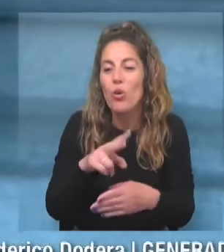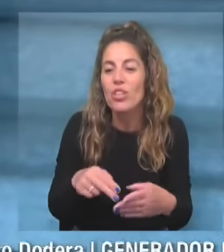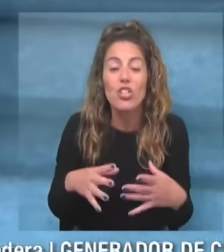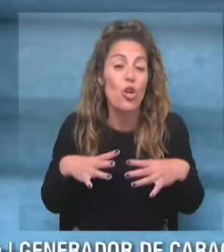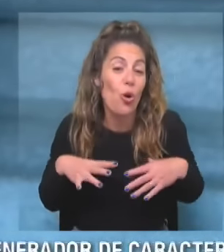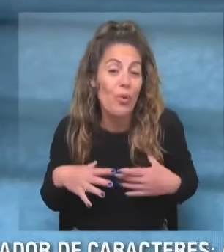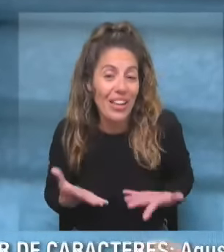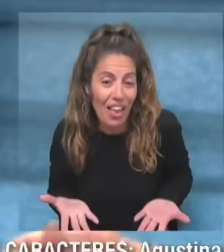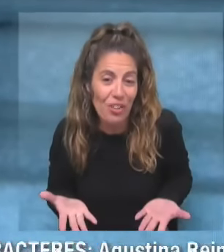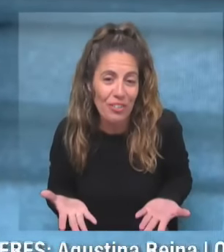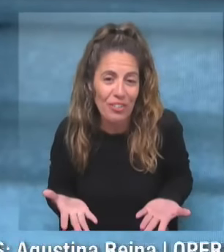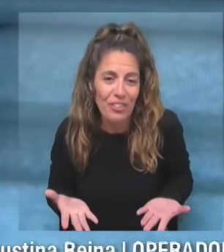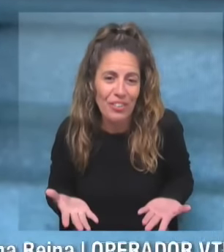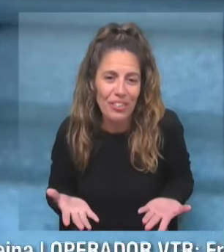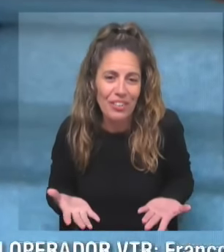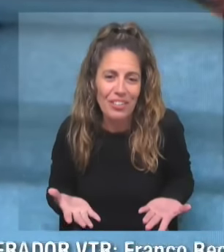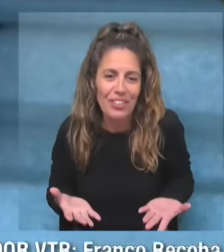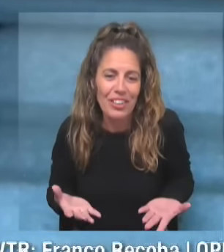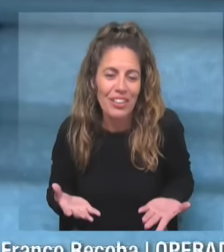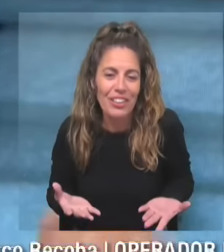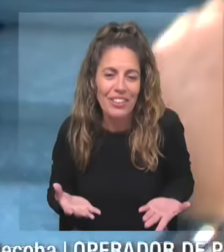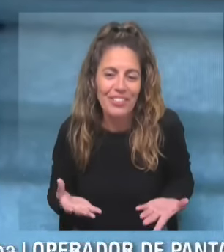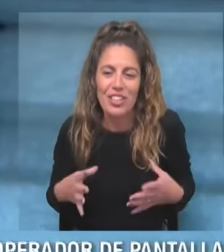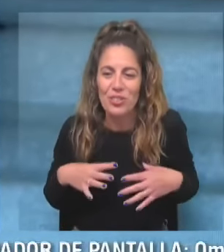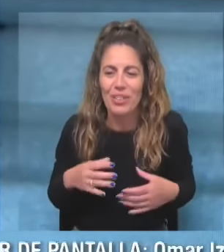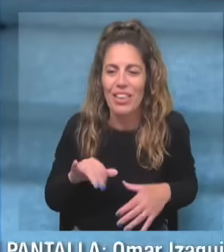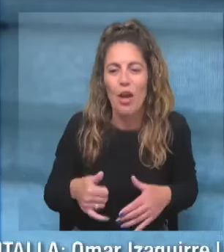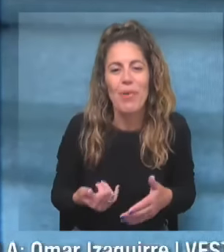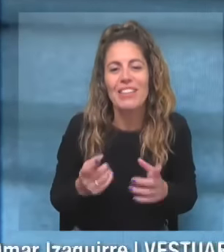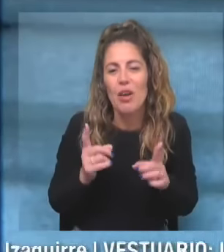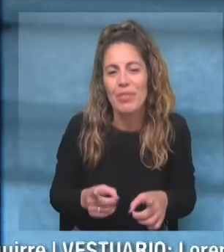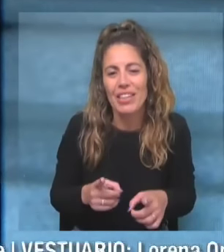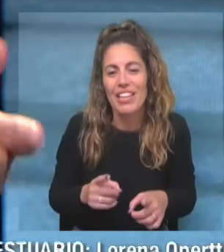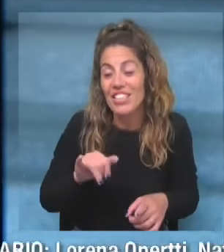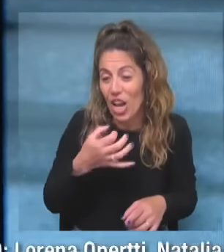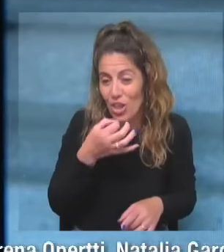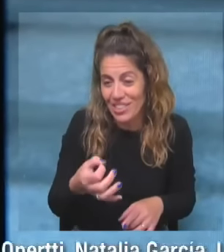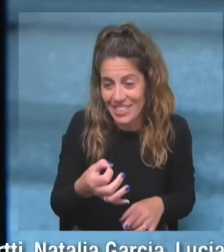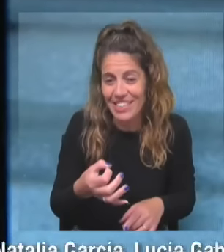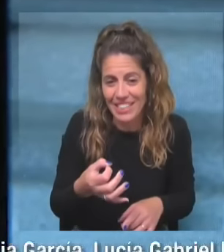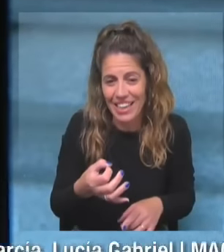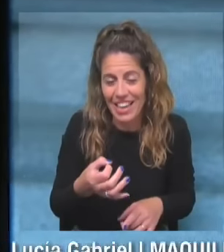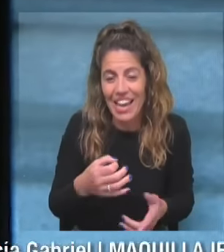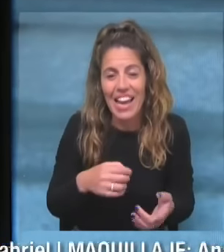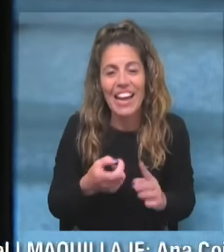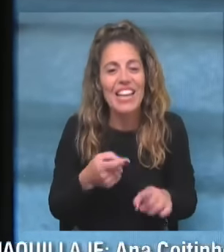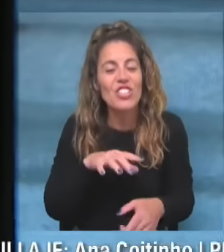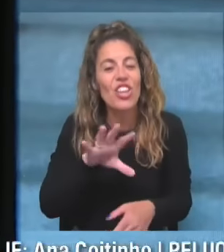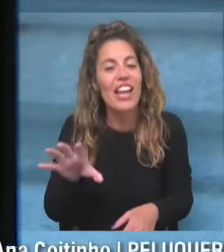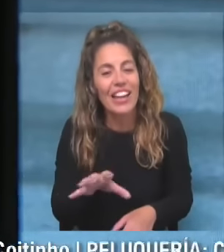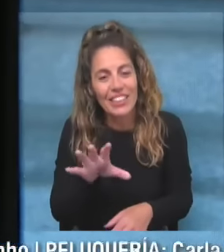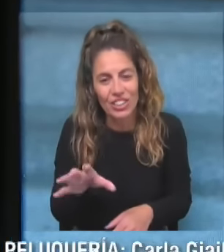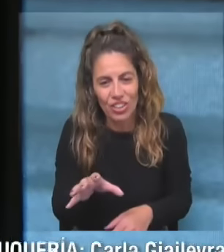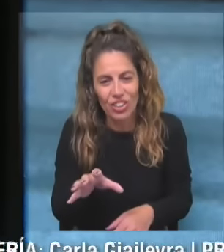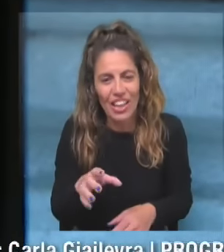no tengo todo el tiempo. Y además, una cosa que Gonzalo decía a propósito de la religión,